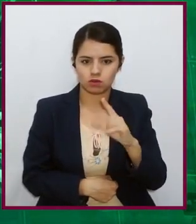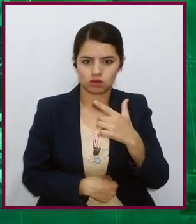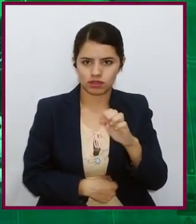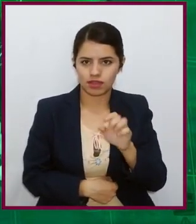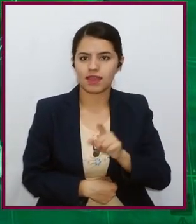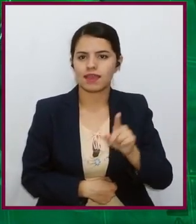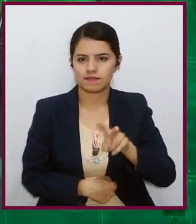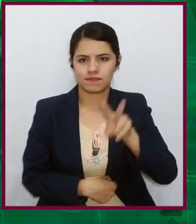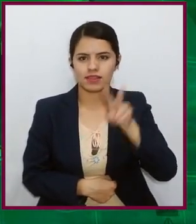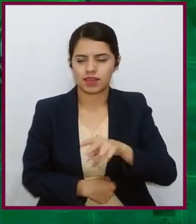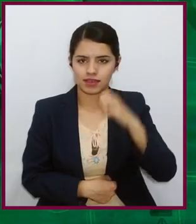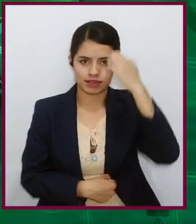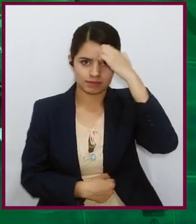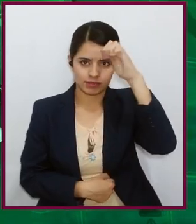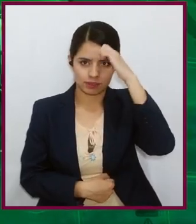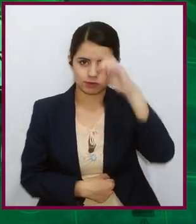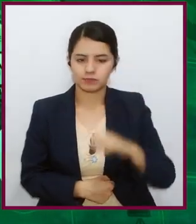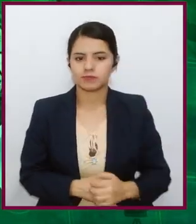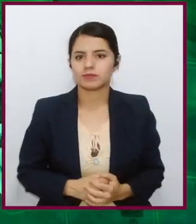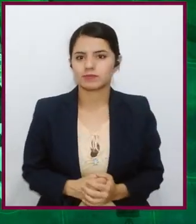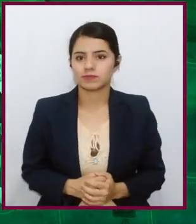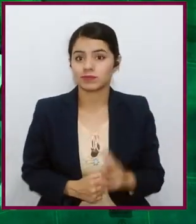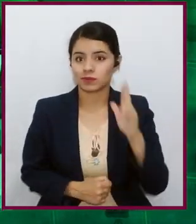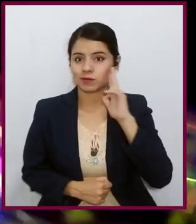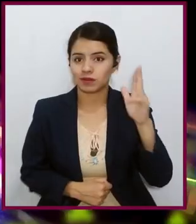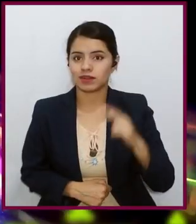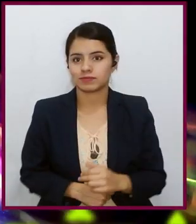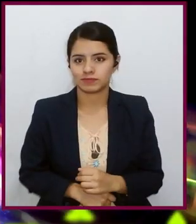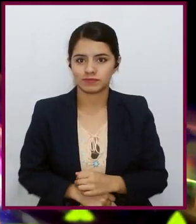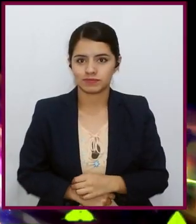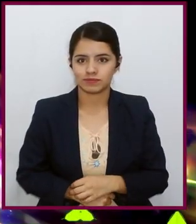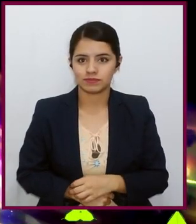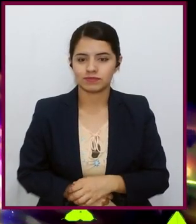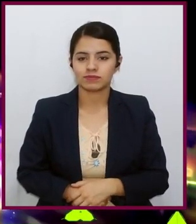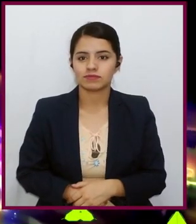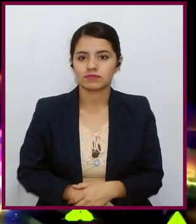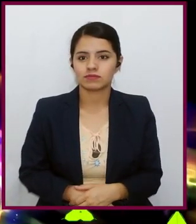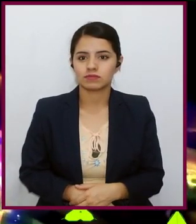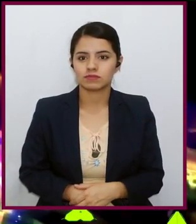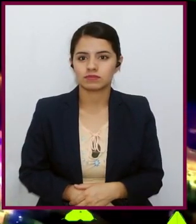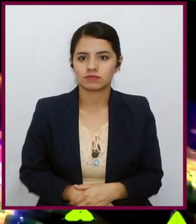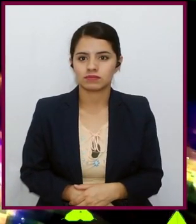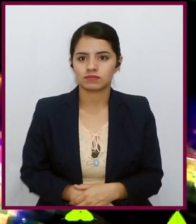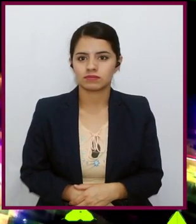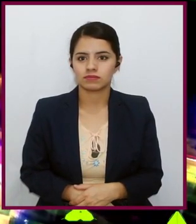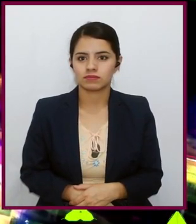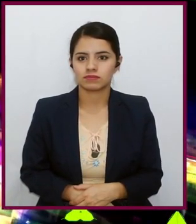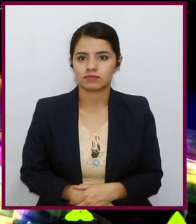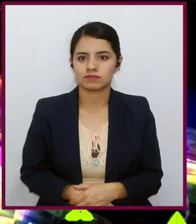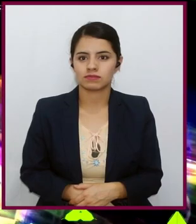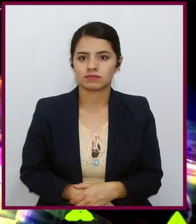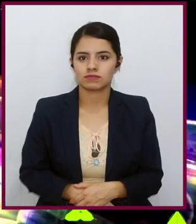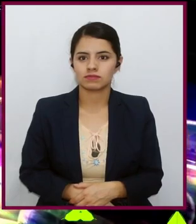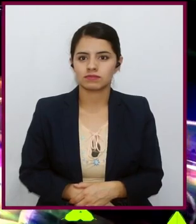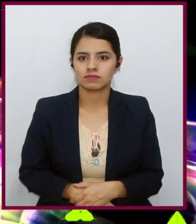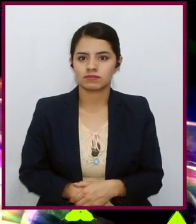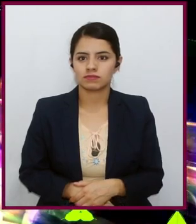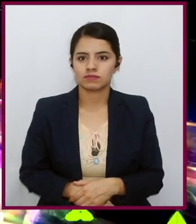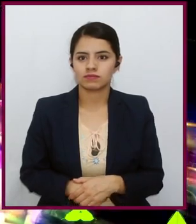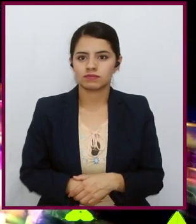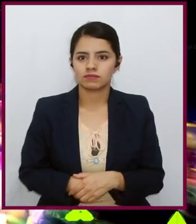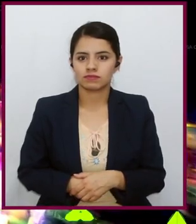tema predeterminado. Pon el del mundial. Va. Le puedes poner un nombre y luego puedes cambiar